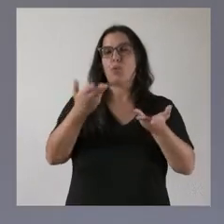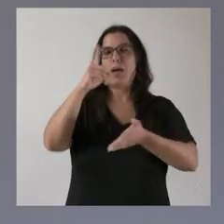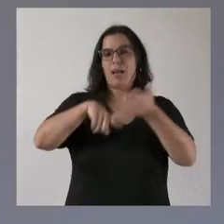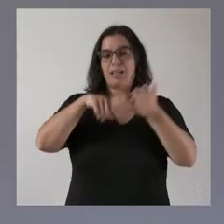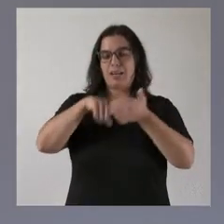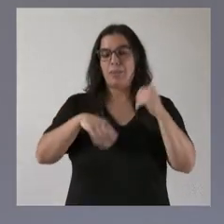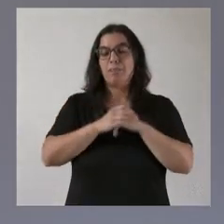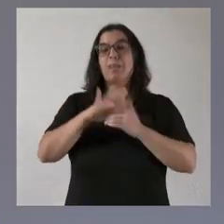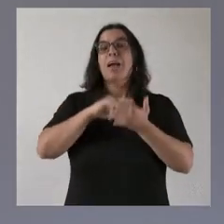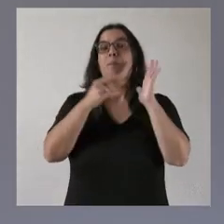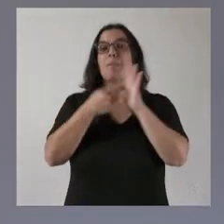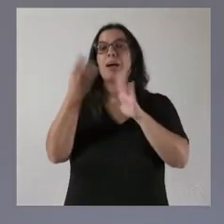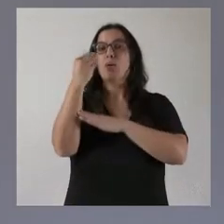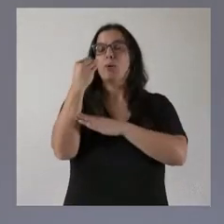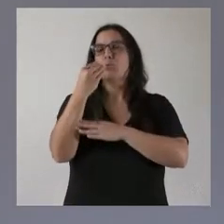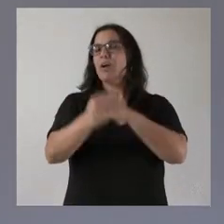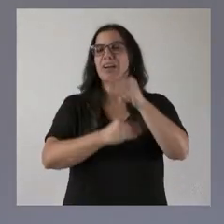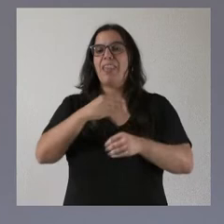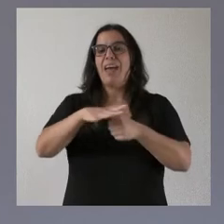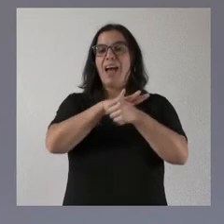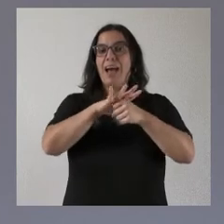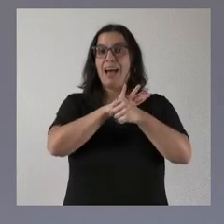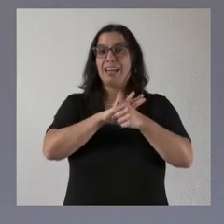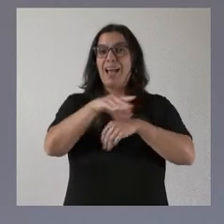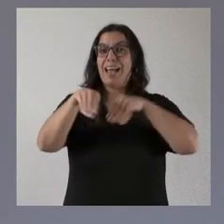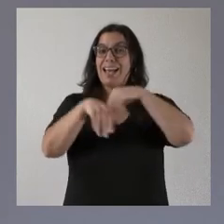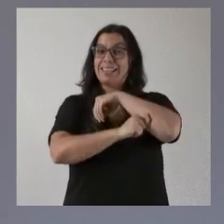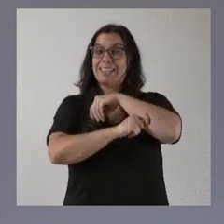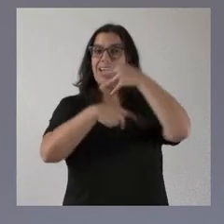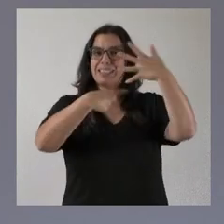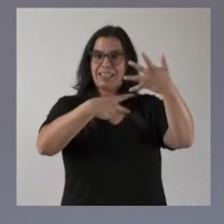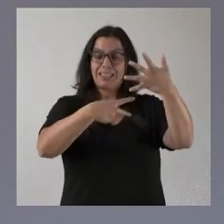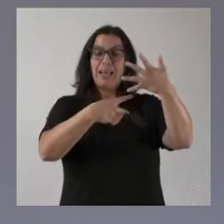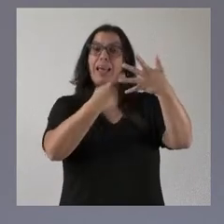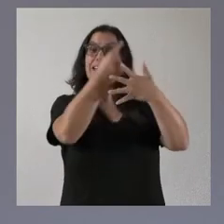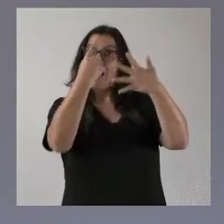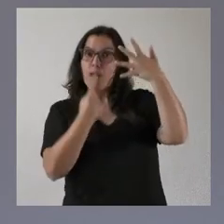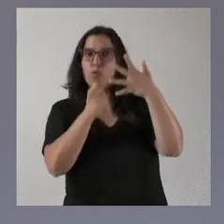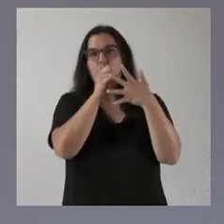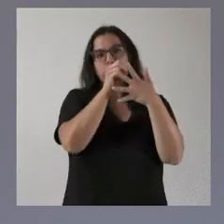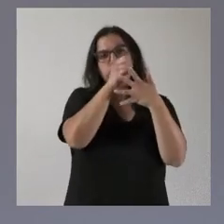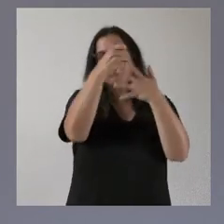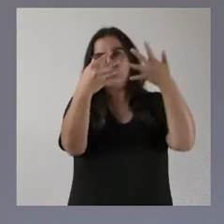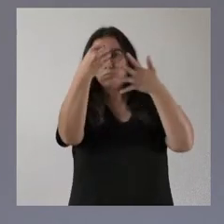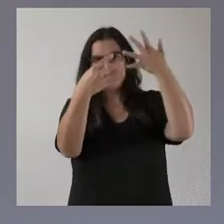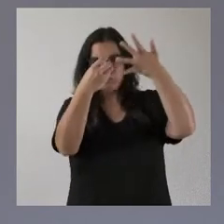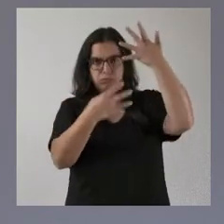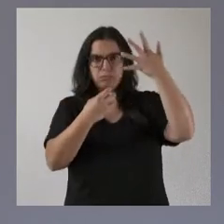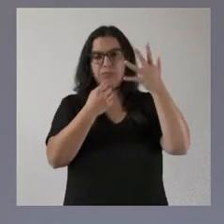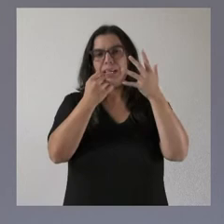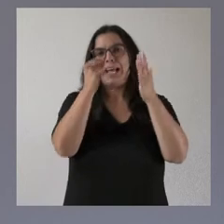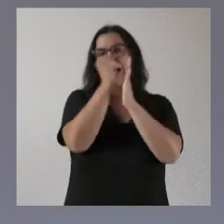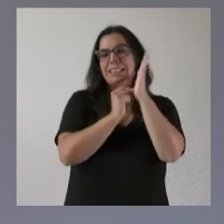son siete áreas estratégicas y dentro de cada una de las áreas unas líneas de actuación generales que luego cada